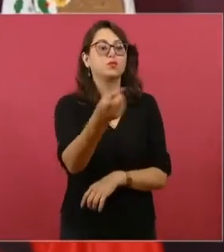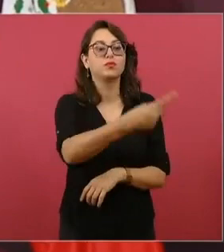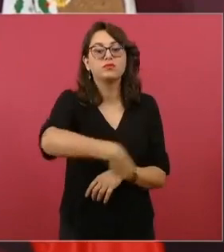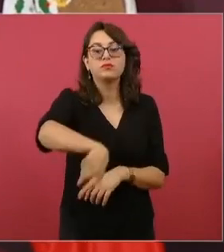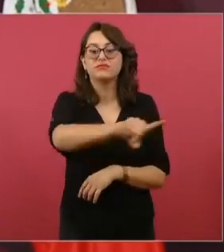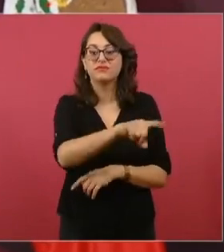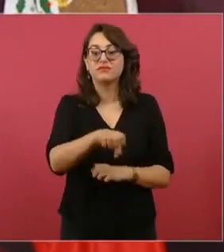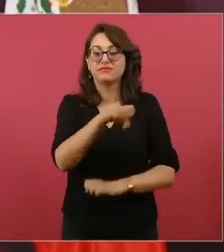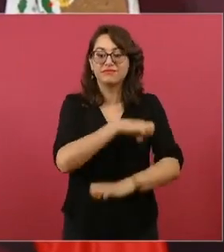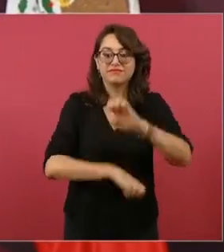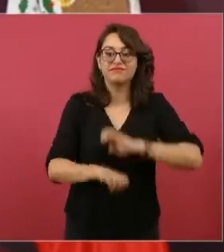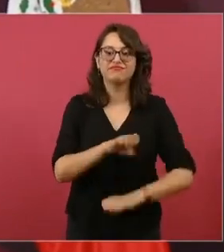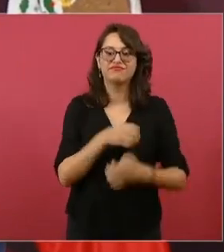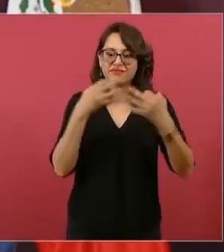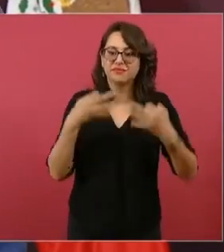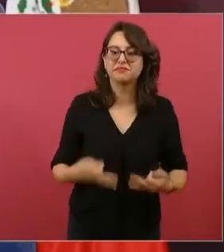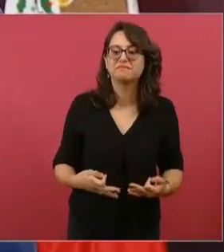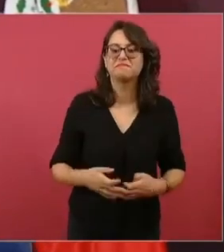que se dedican